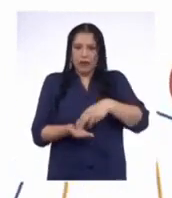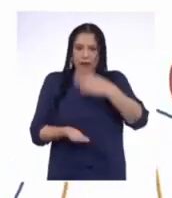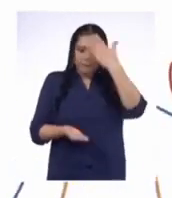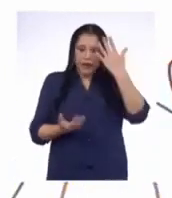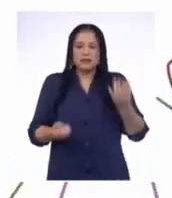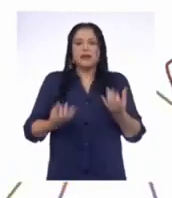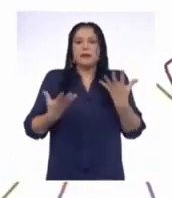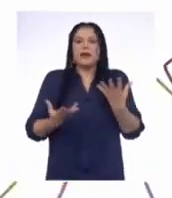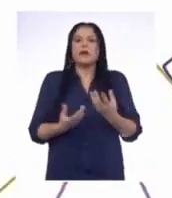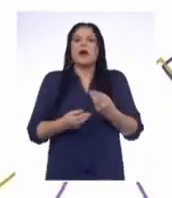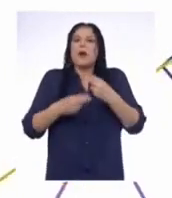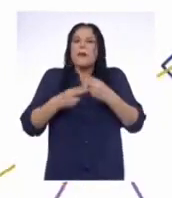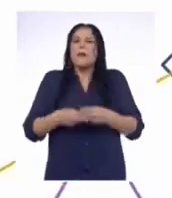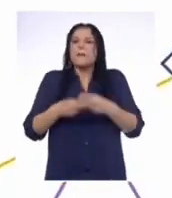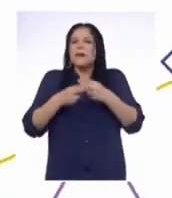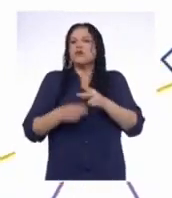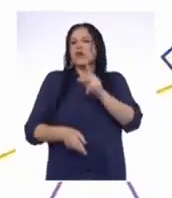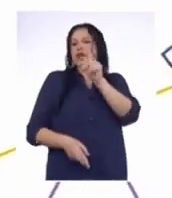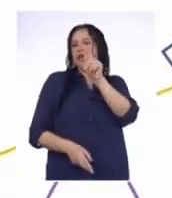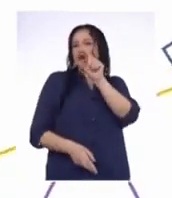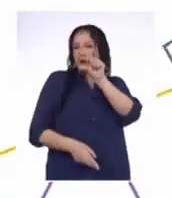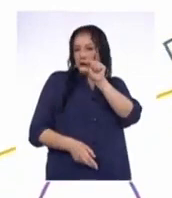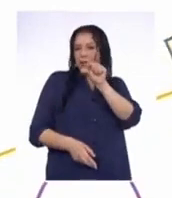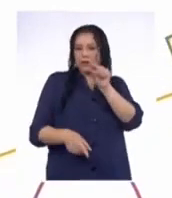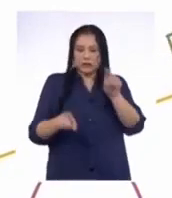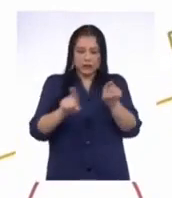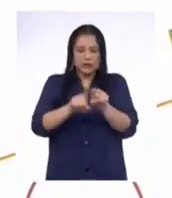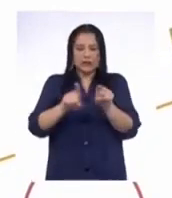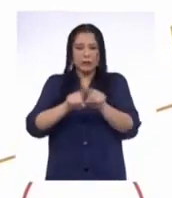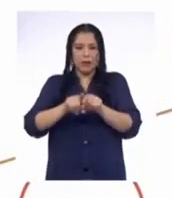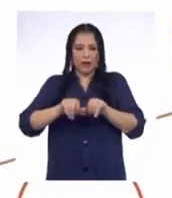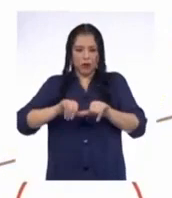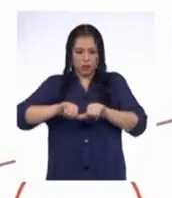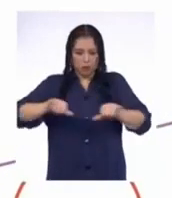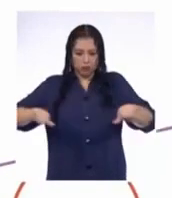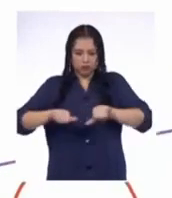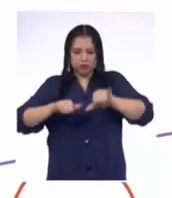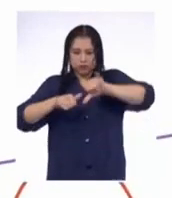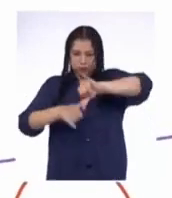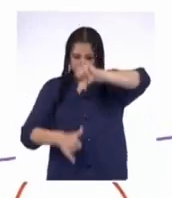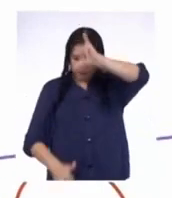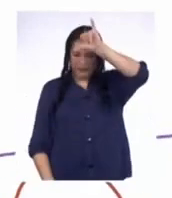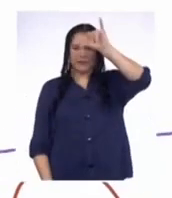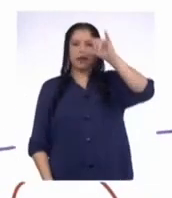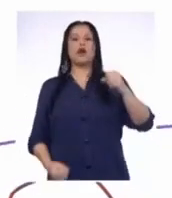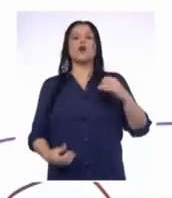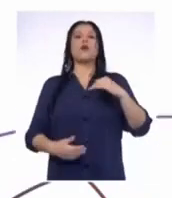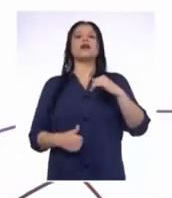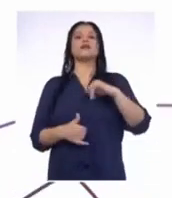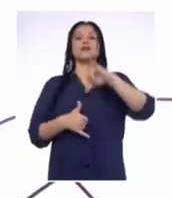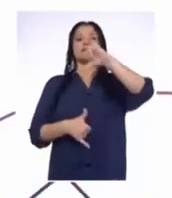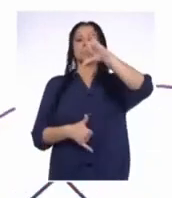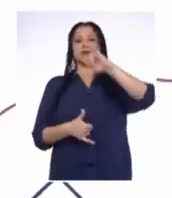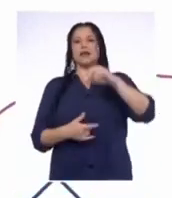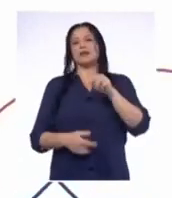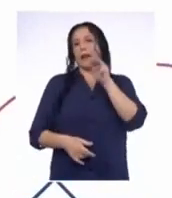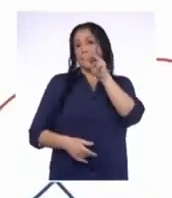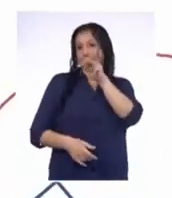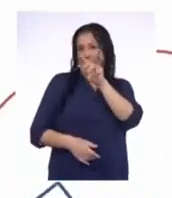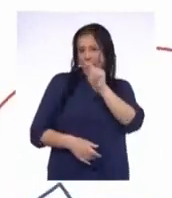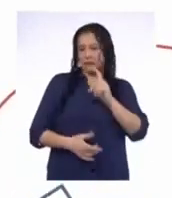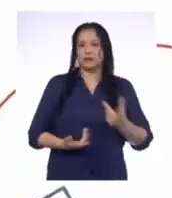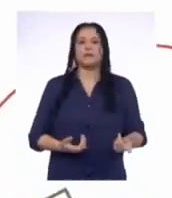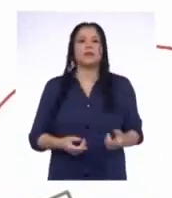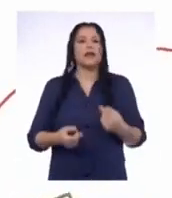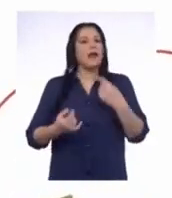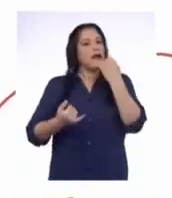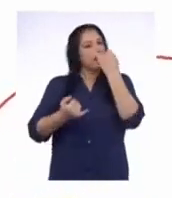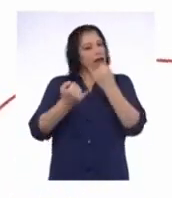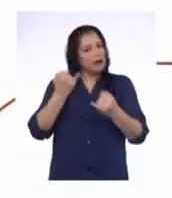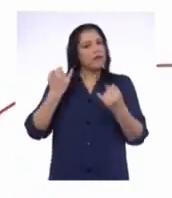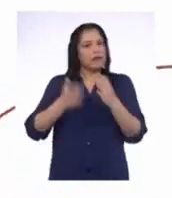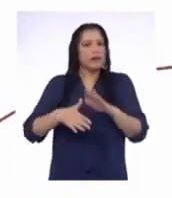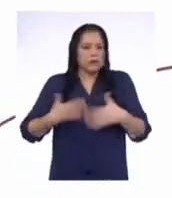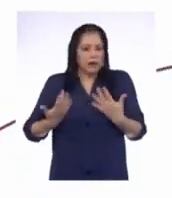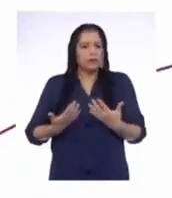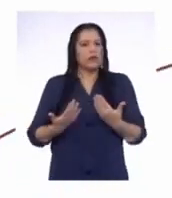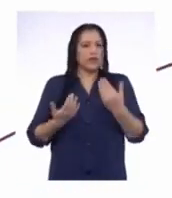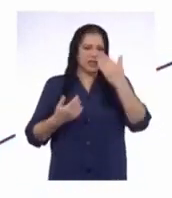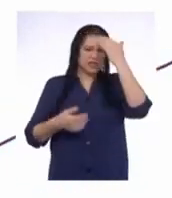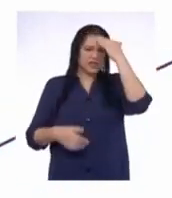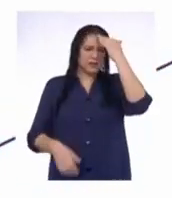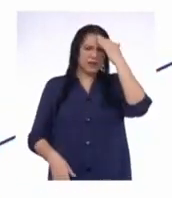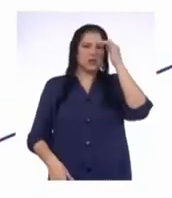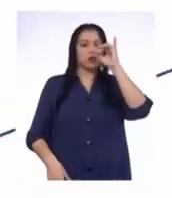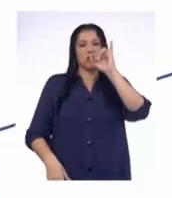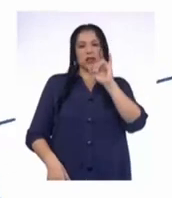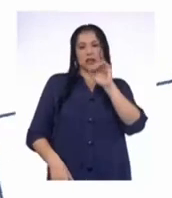expresada en kilogramos, así como una cinta métrica para calcular la estatura expresada en metros. Finalmente, para obtener el